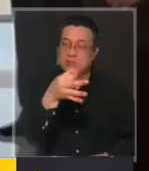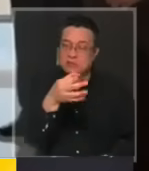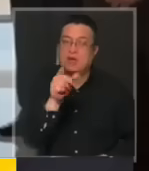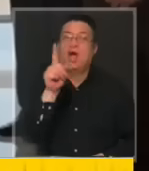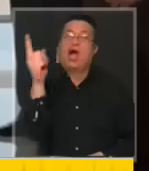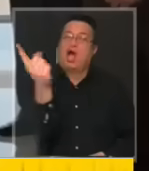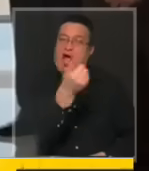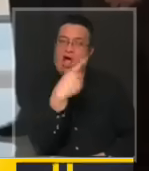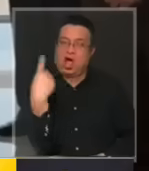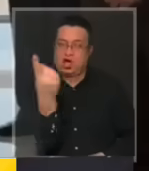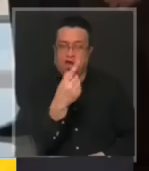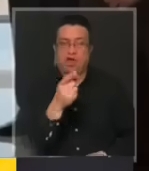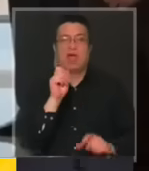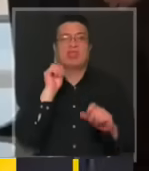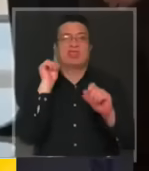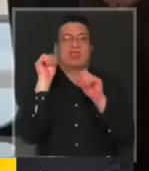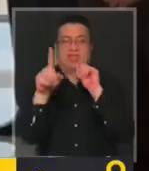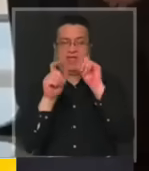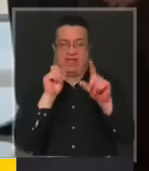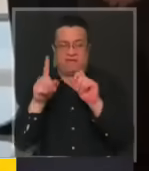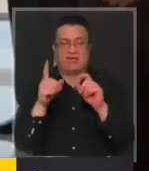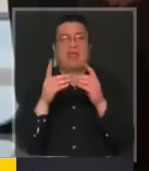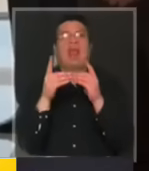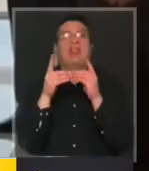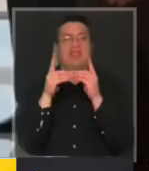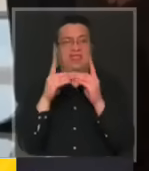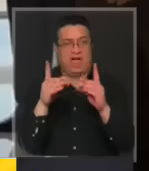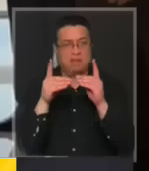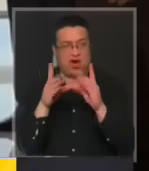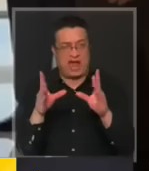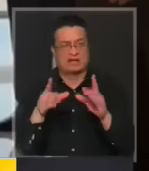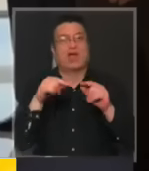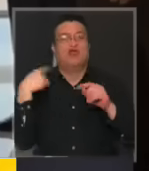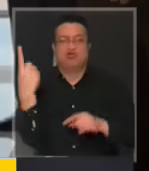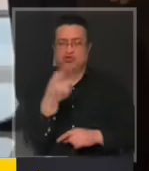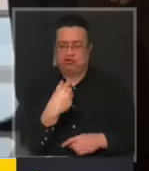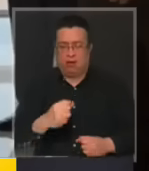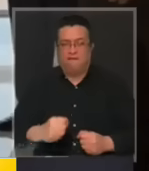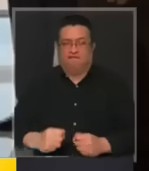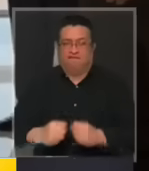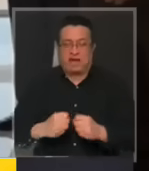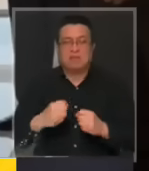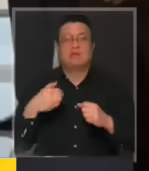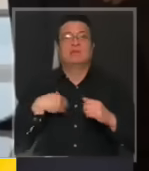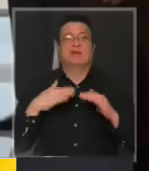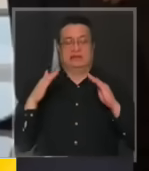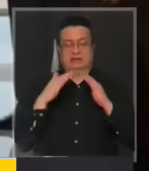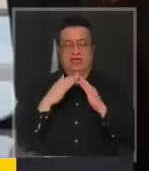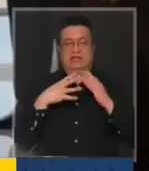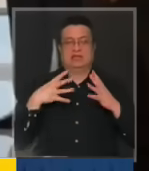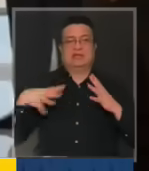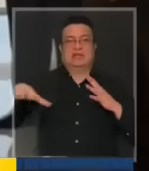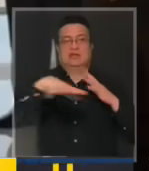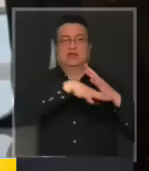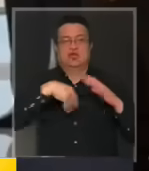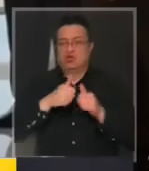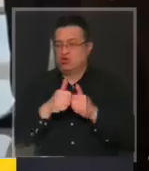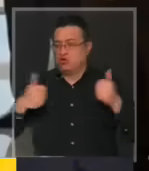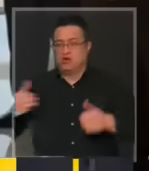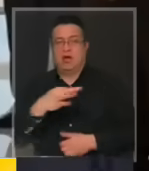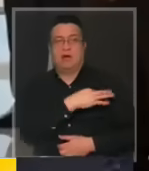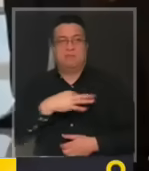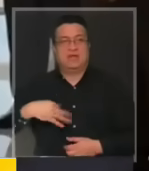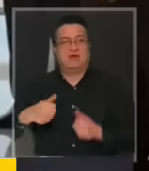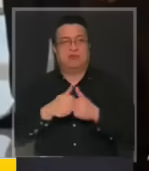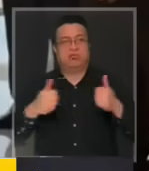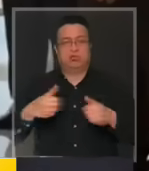todos a que defendamos la democracia y aquí estamos firmes en Casa Grande, con todo el gabinete, con nuestras